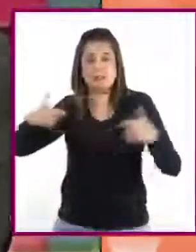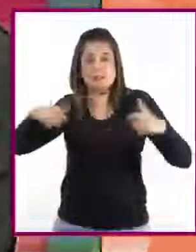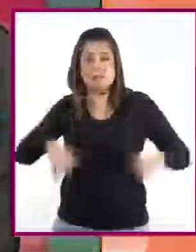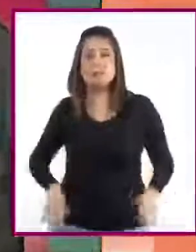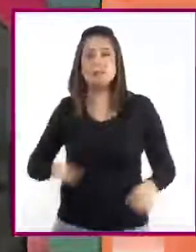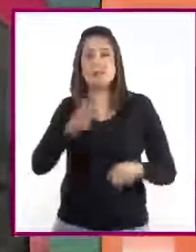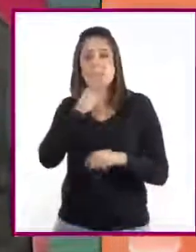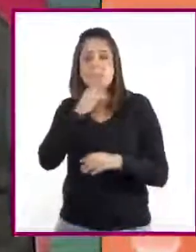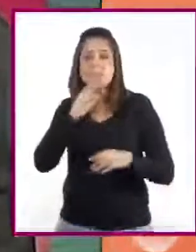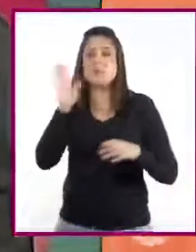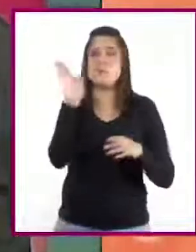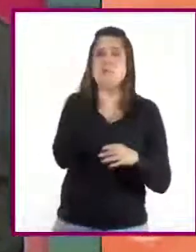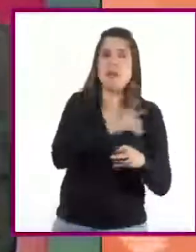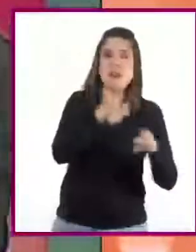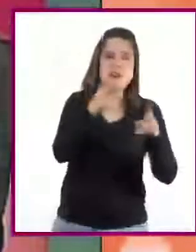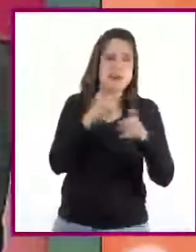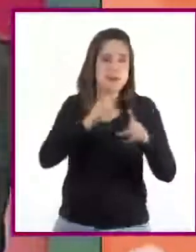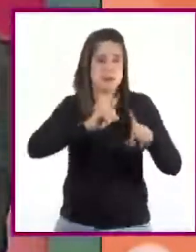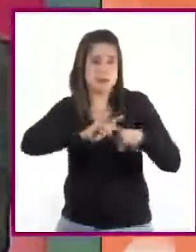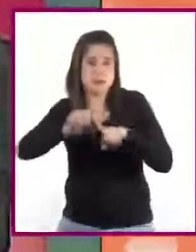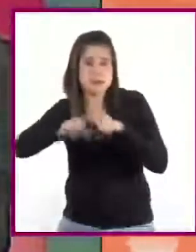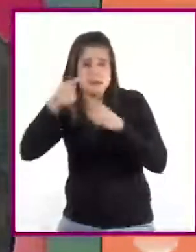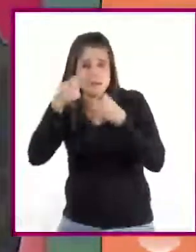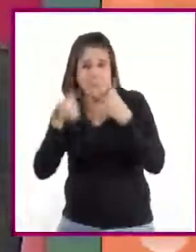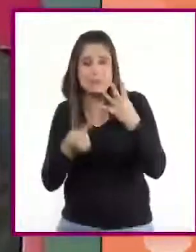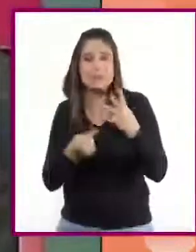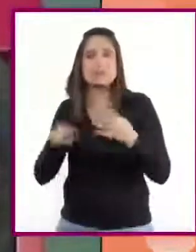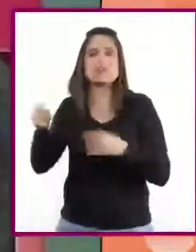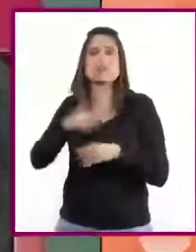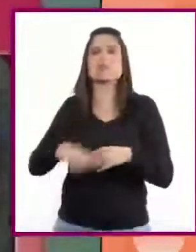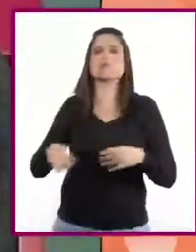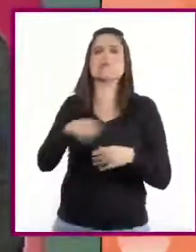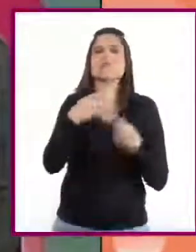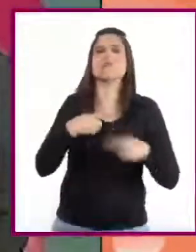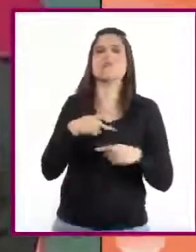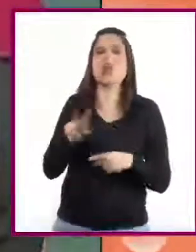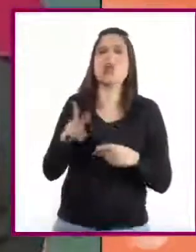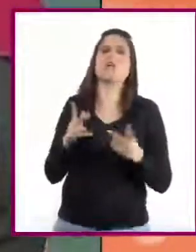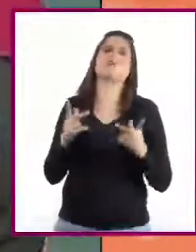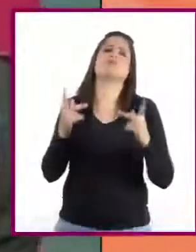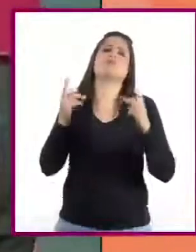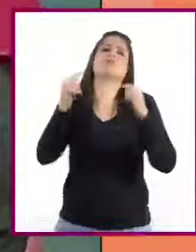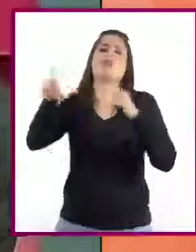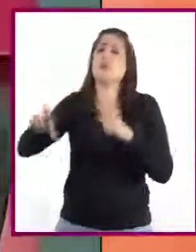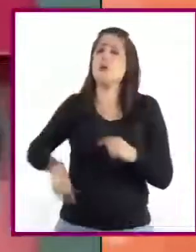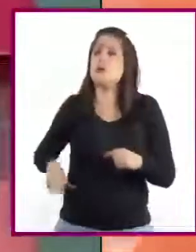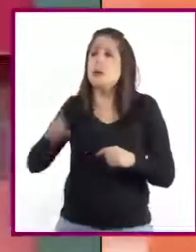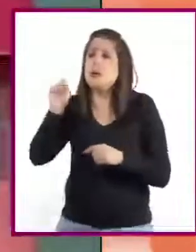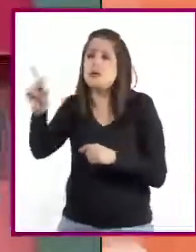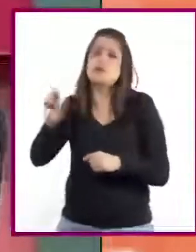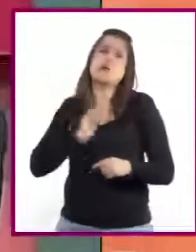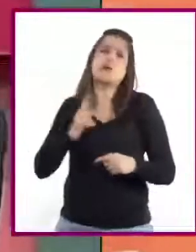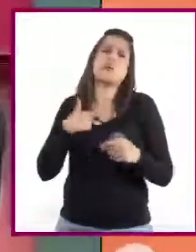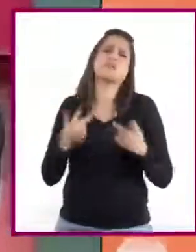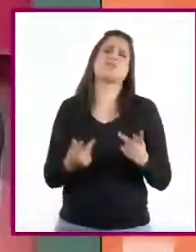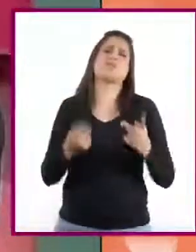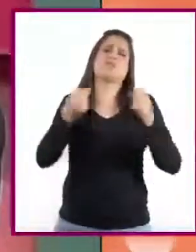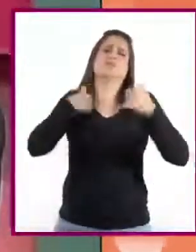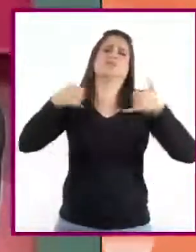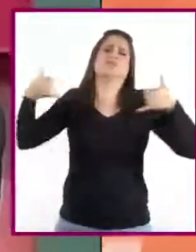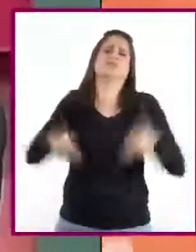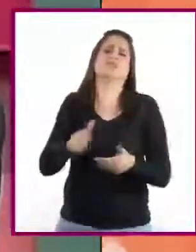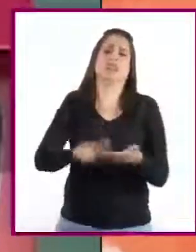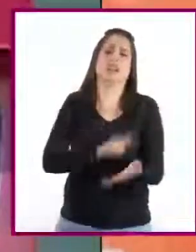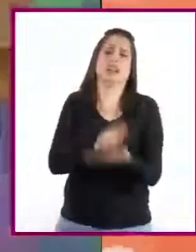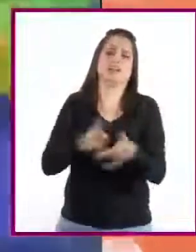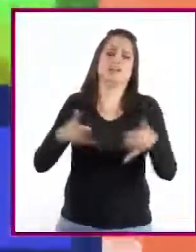la gente realmente a no apegarse, digamos, a las normas, a ellos mismos infringir las